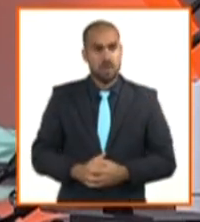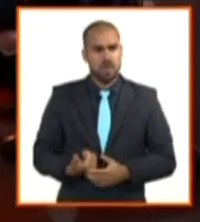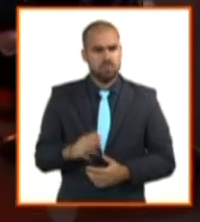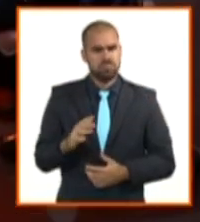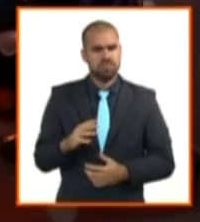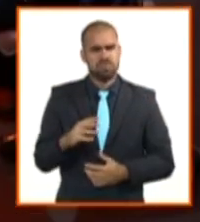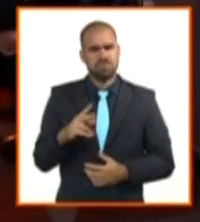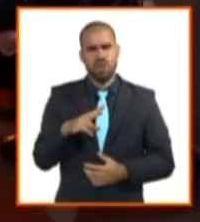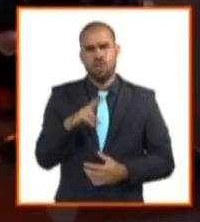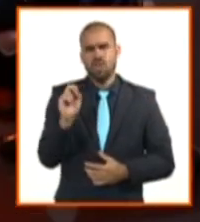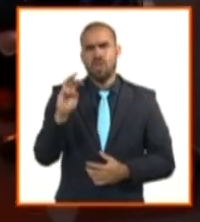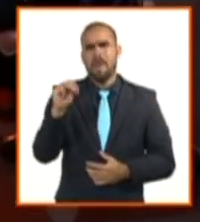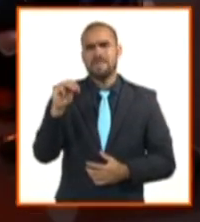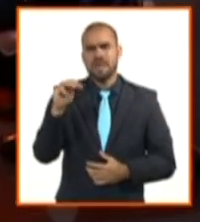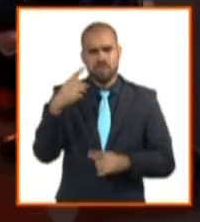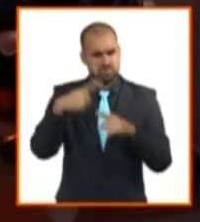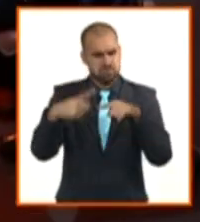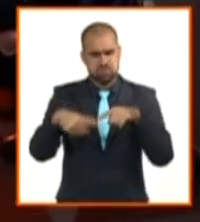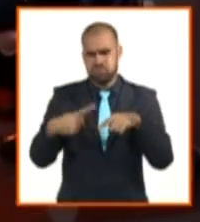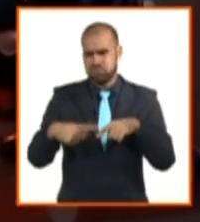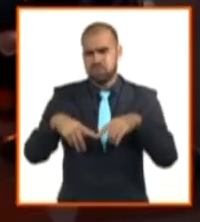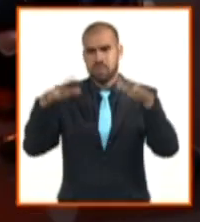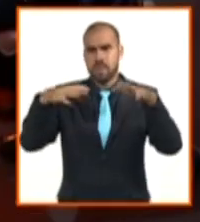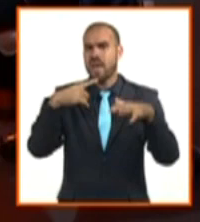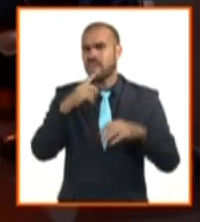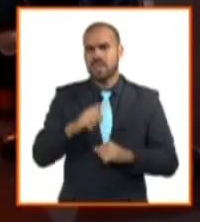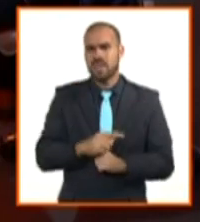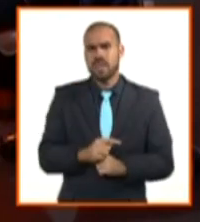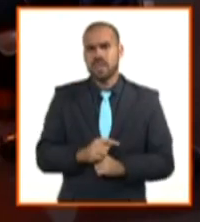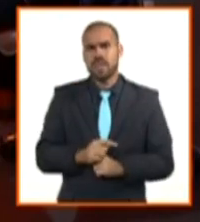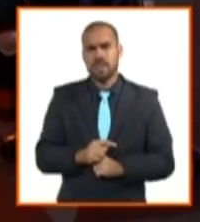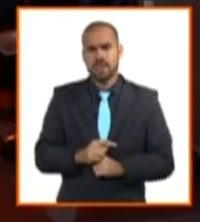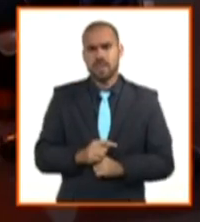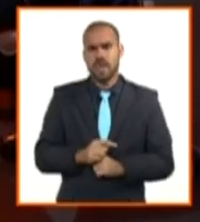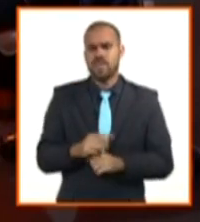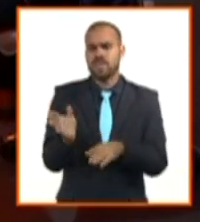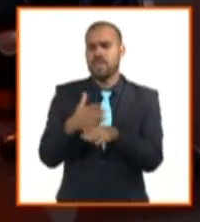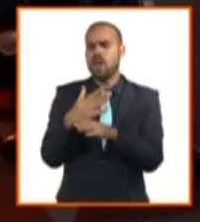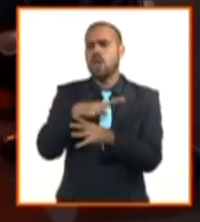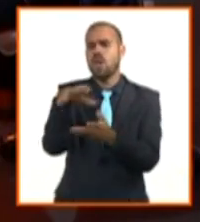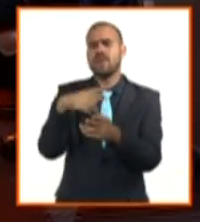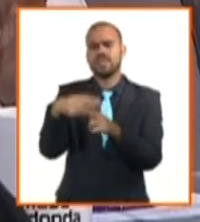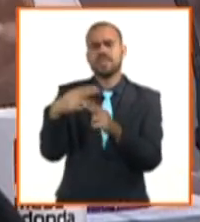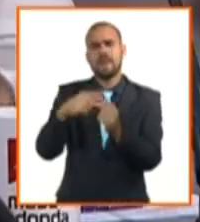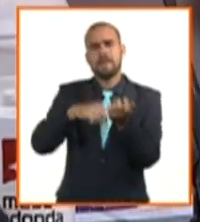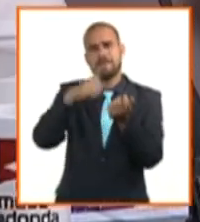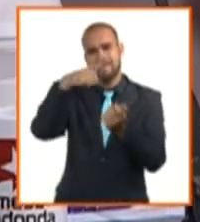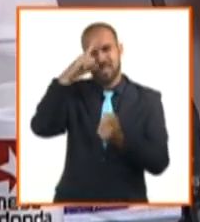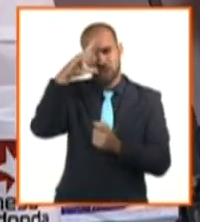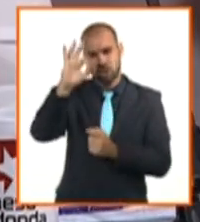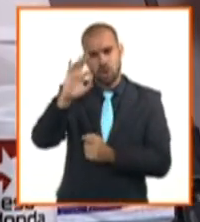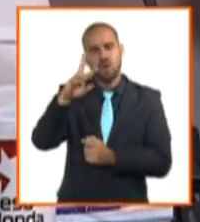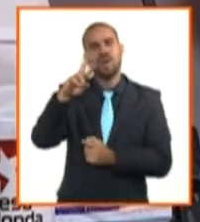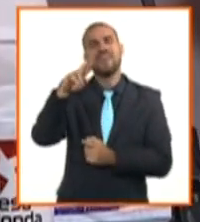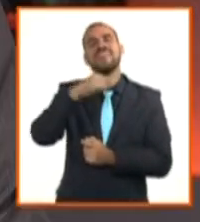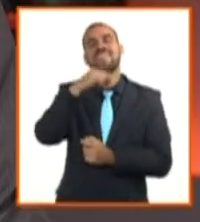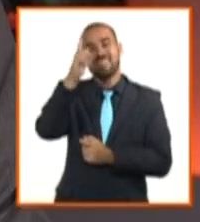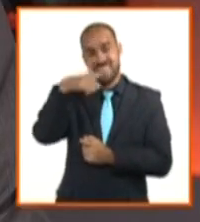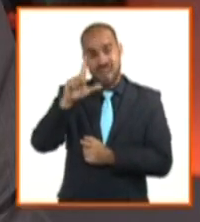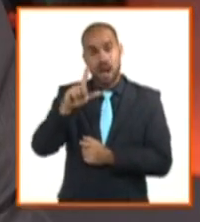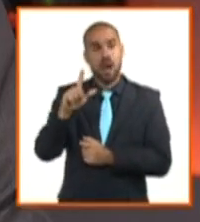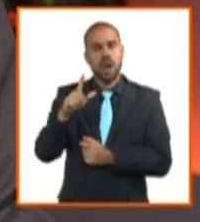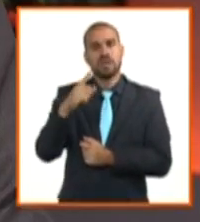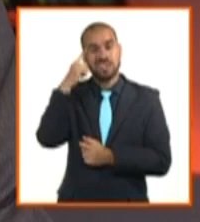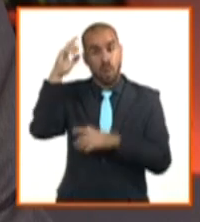creciendo estaba viendo creo que en paso real no en paso real 330 horas aproximadas cuando tengamos todos los